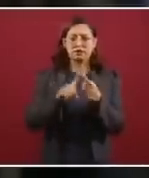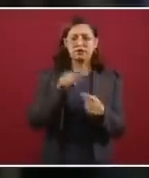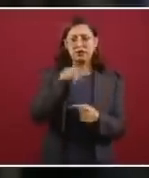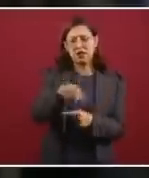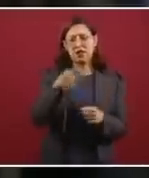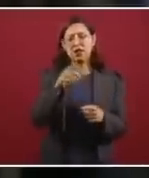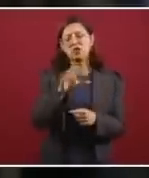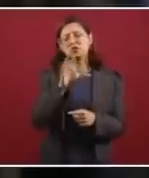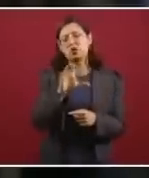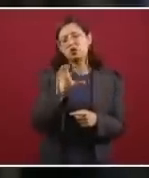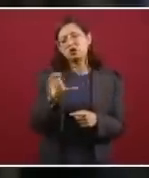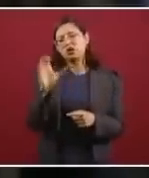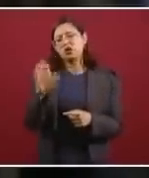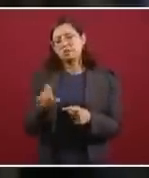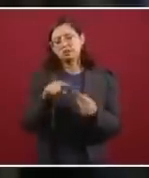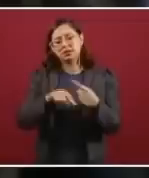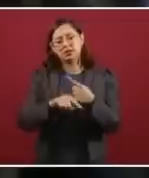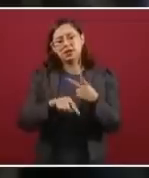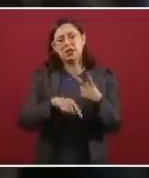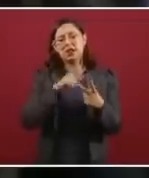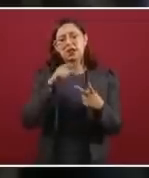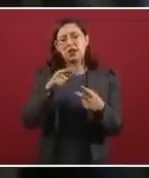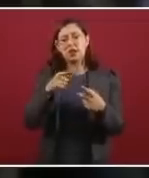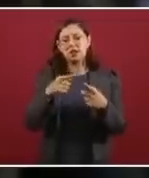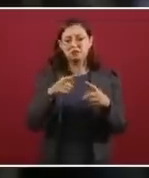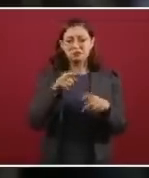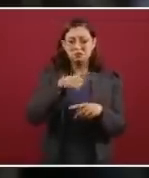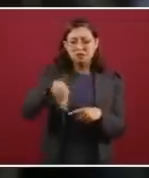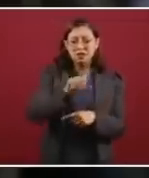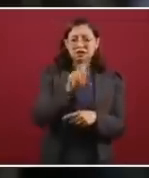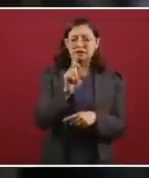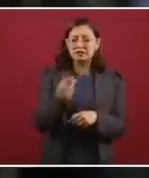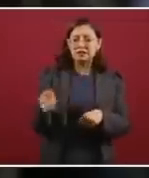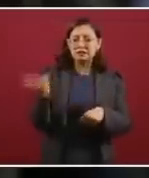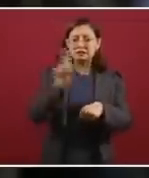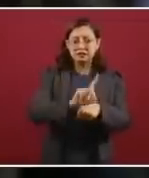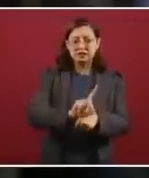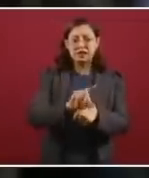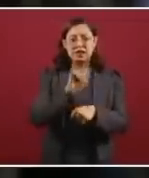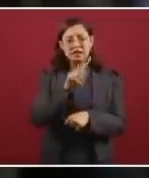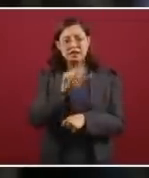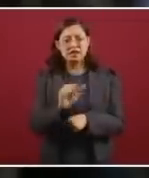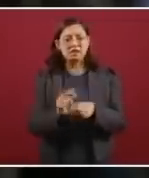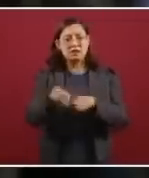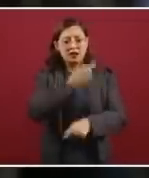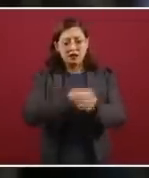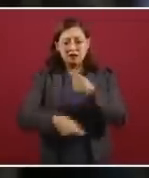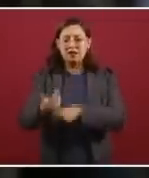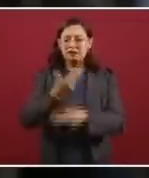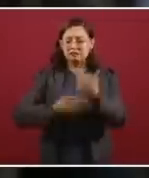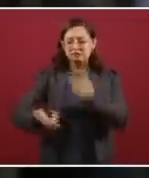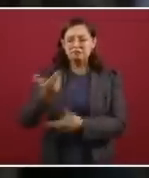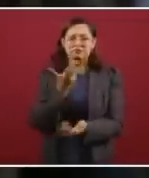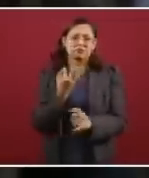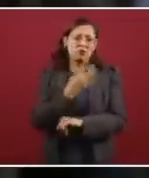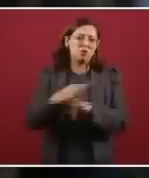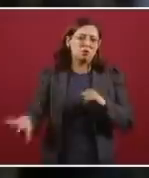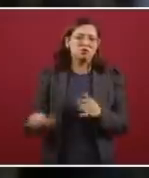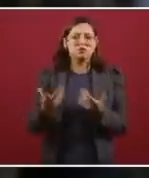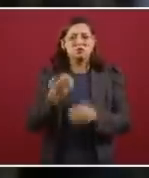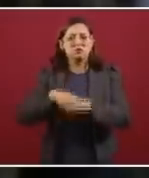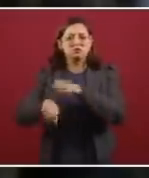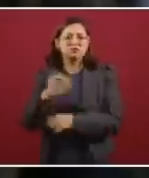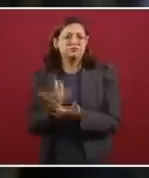Coordinador Empresarial, que le ha pedido a usted que cuando retrasa más de 30 días la devolución del IVA, afecta el capital finalmente humano de las